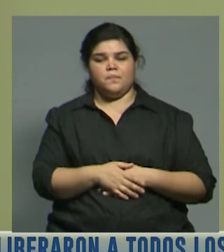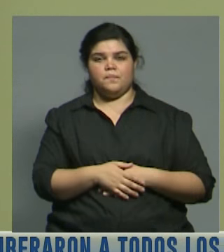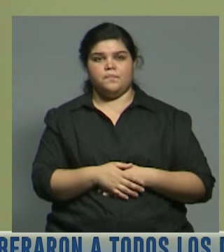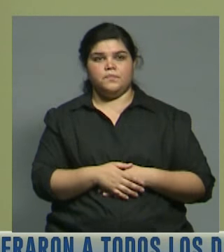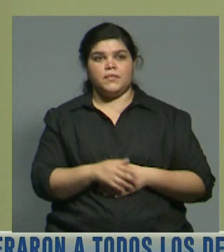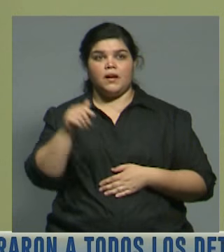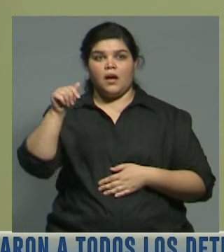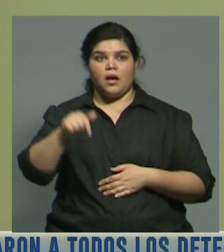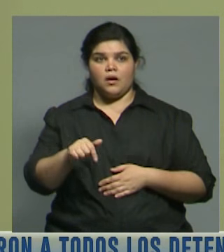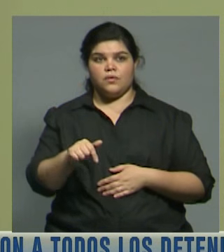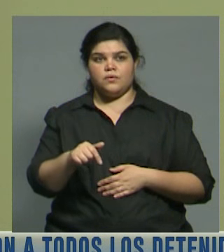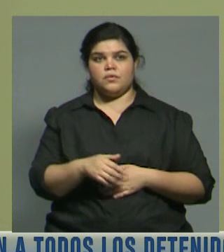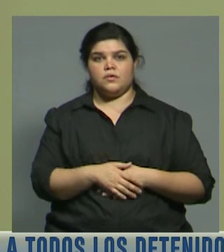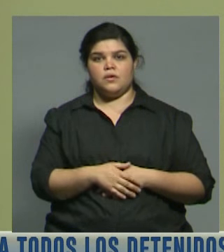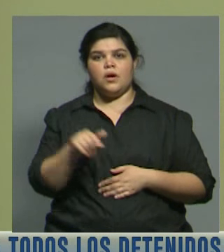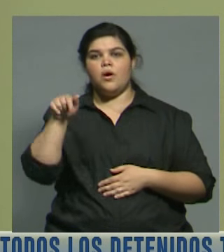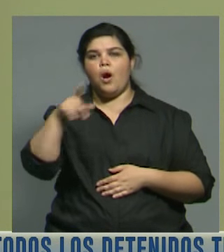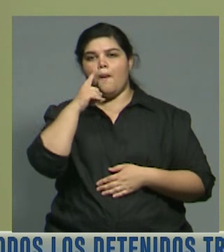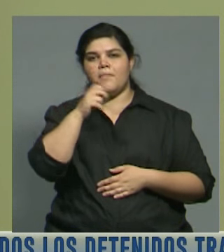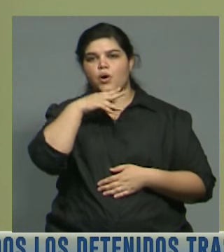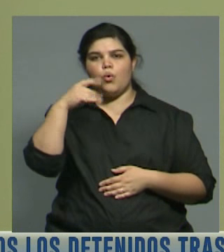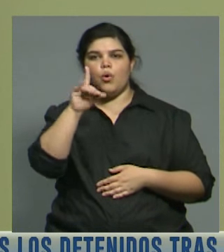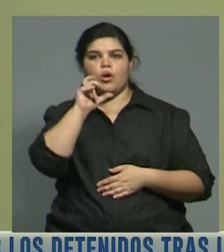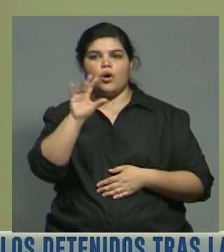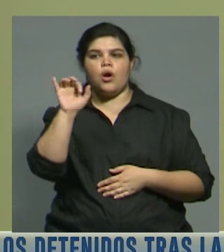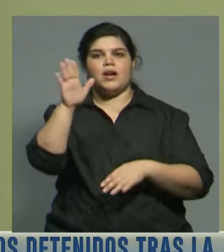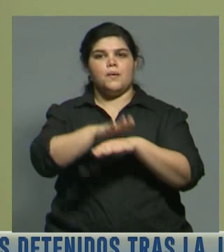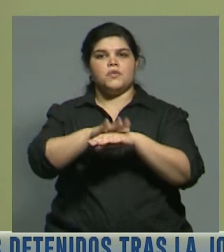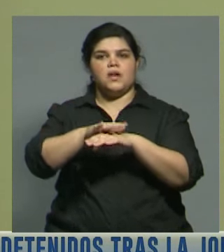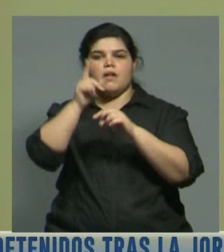sí, allí pasaba entonces Julio Aguirre, él es politólogo y compartía con nosotros